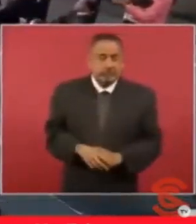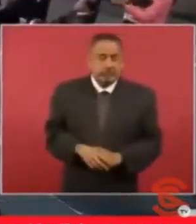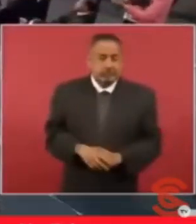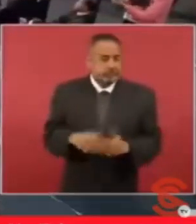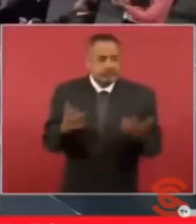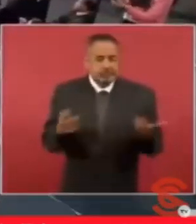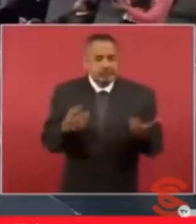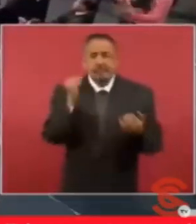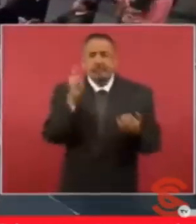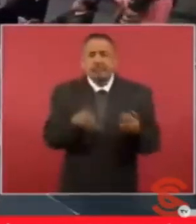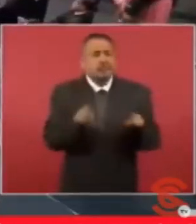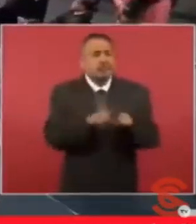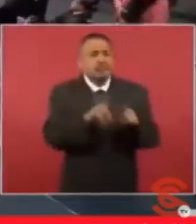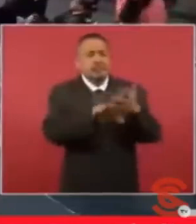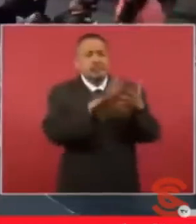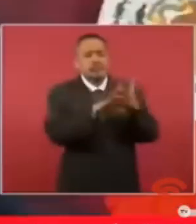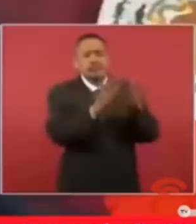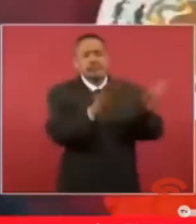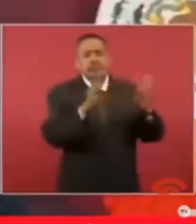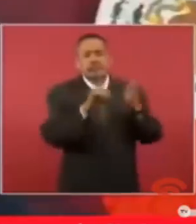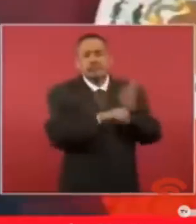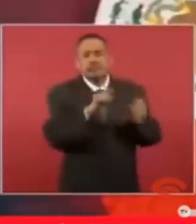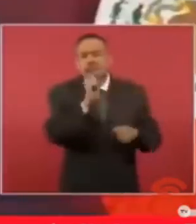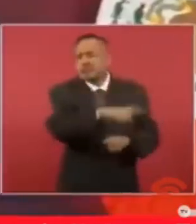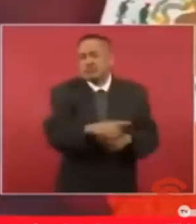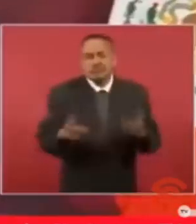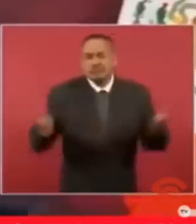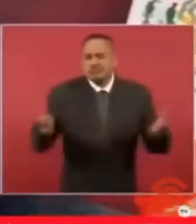Es como las cárceles.